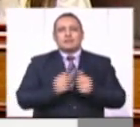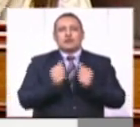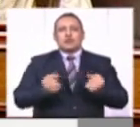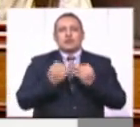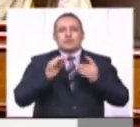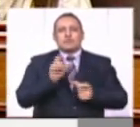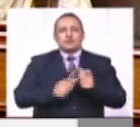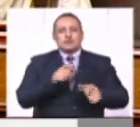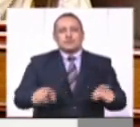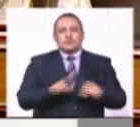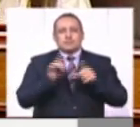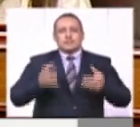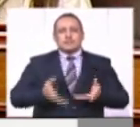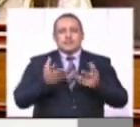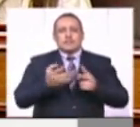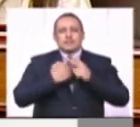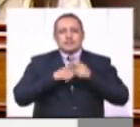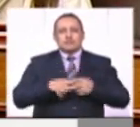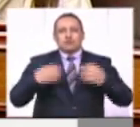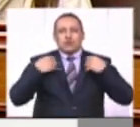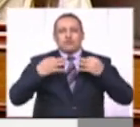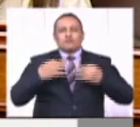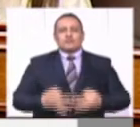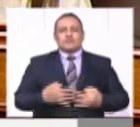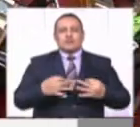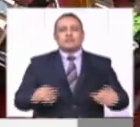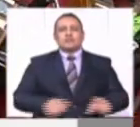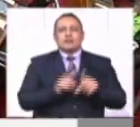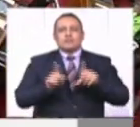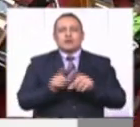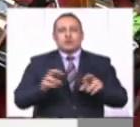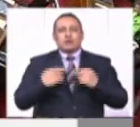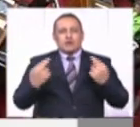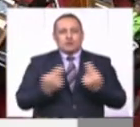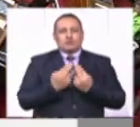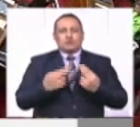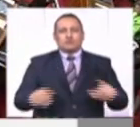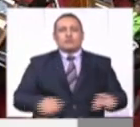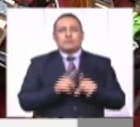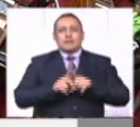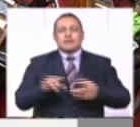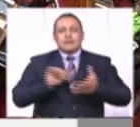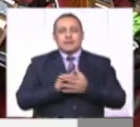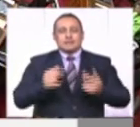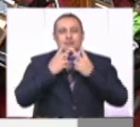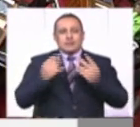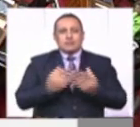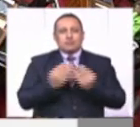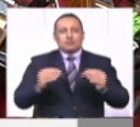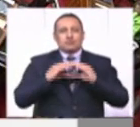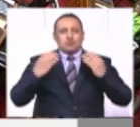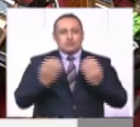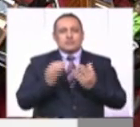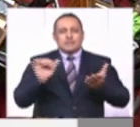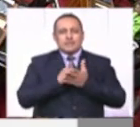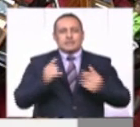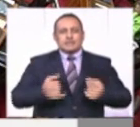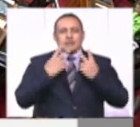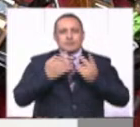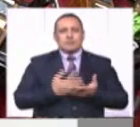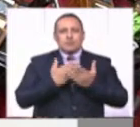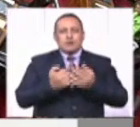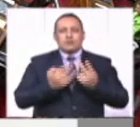reglamentario y así dar inicio de manera oficial a la sesión plenaria ya hay muchos parlamentarios que ya están tomando sus